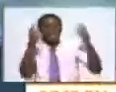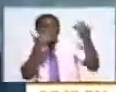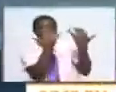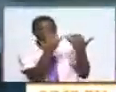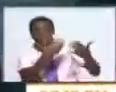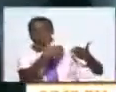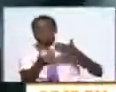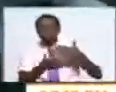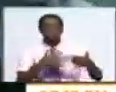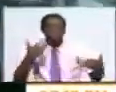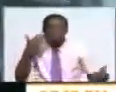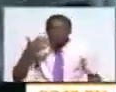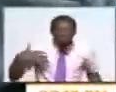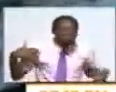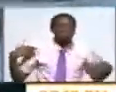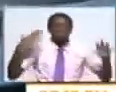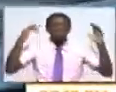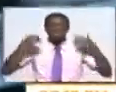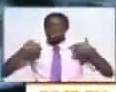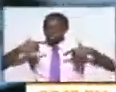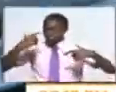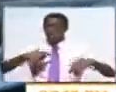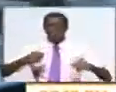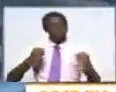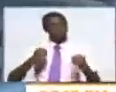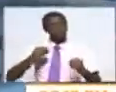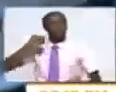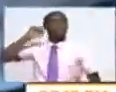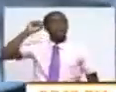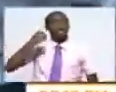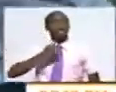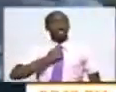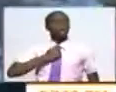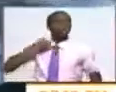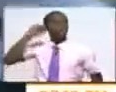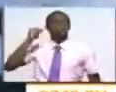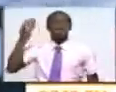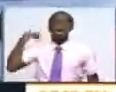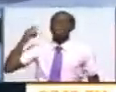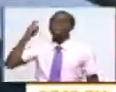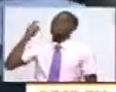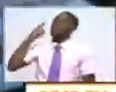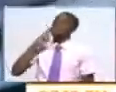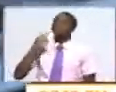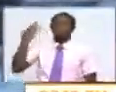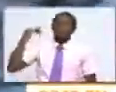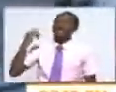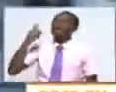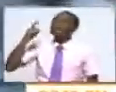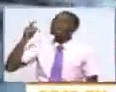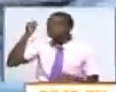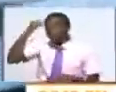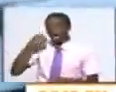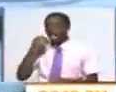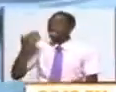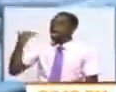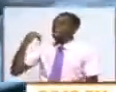aquí echando como unos verdaderos patriotas, como Bolívar, como Miranda, como